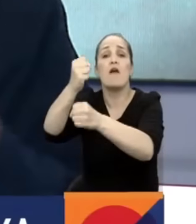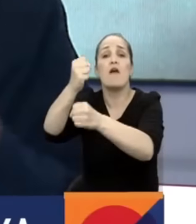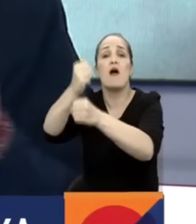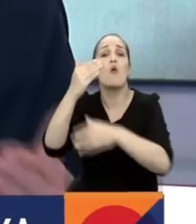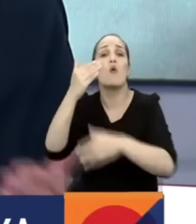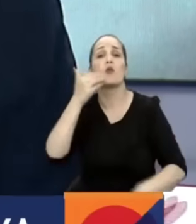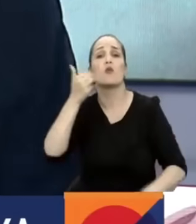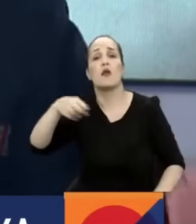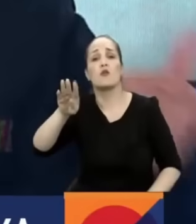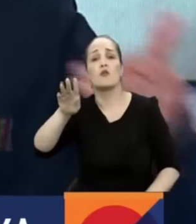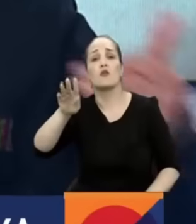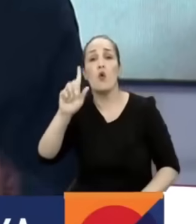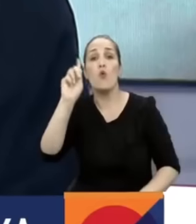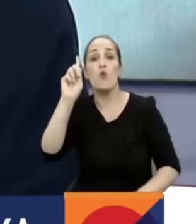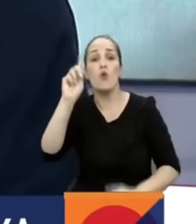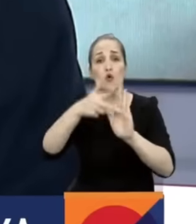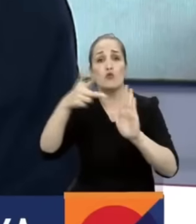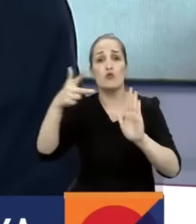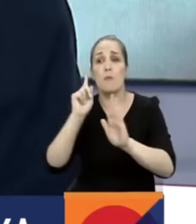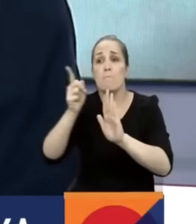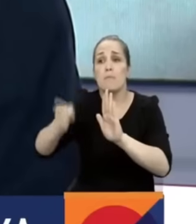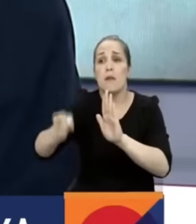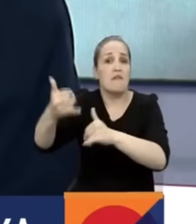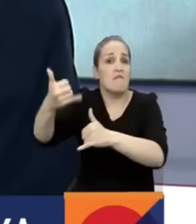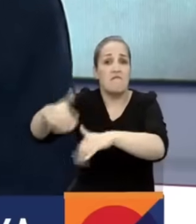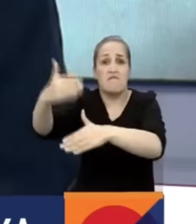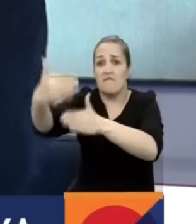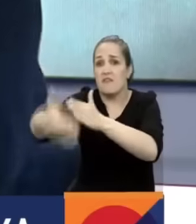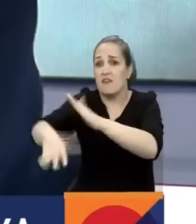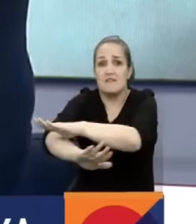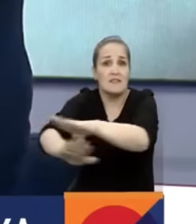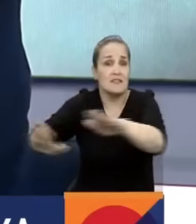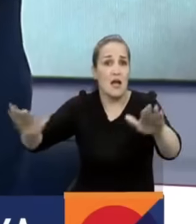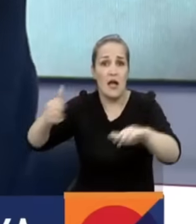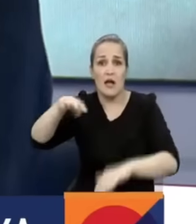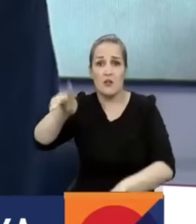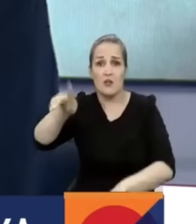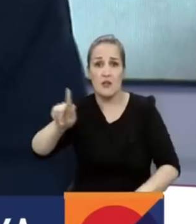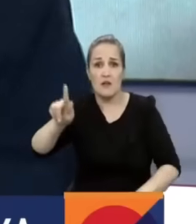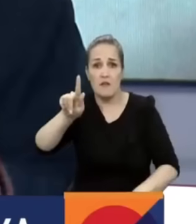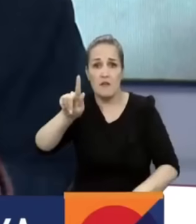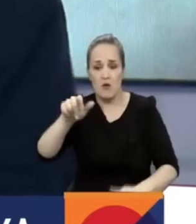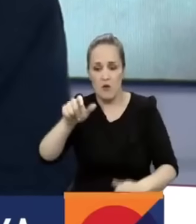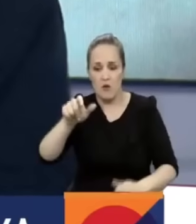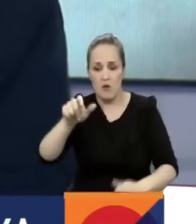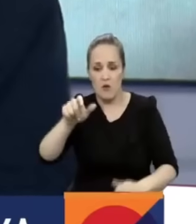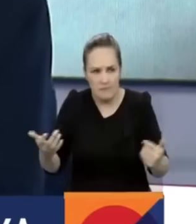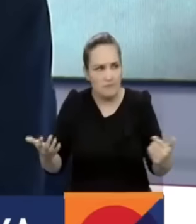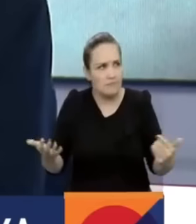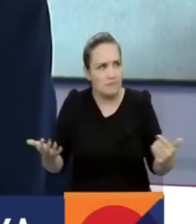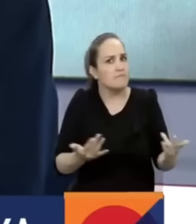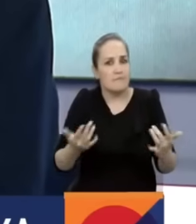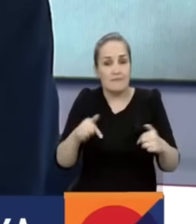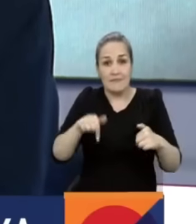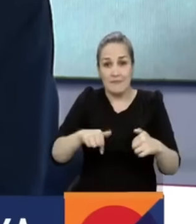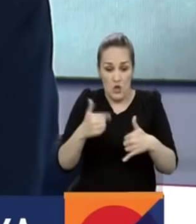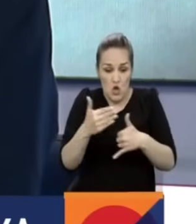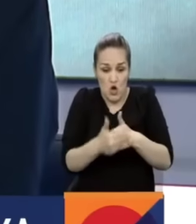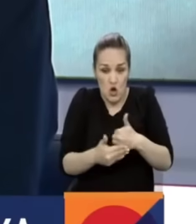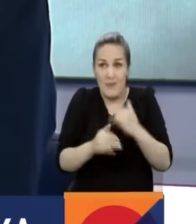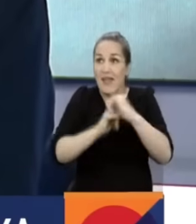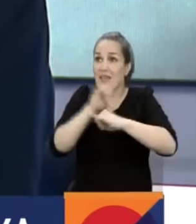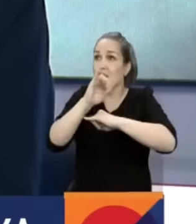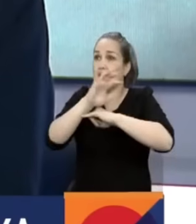Y evidentemente esta gente que se ha estado movilizando por todo el país y fuera los colombianos en el exterior